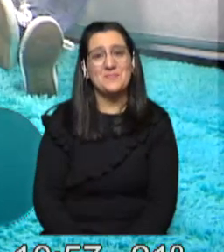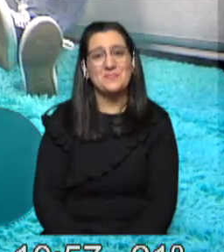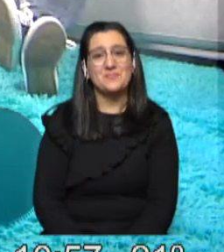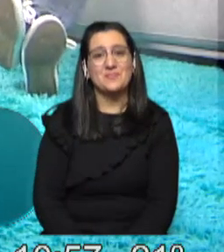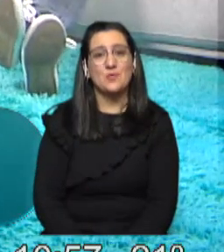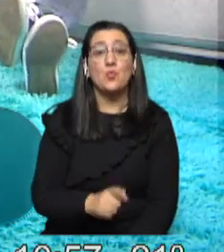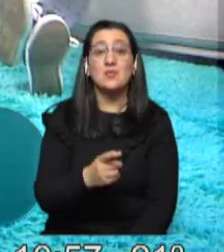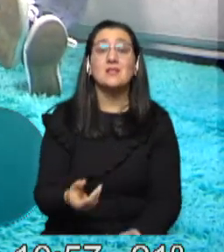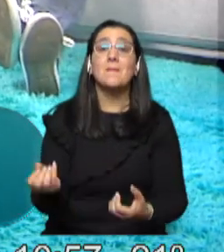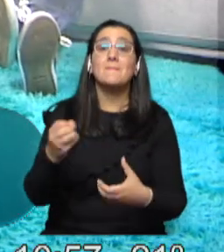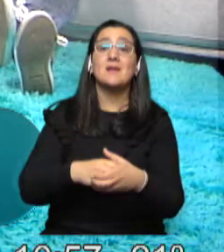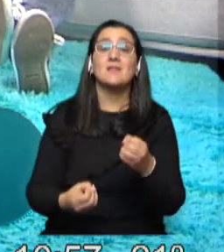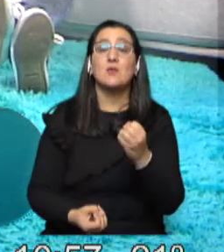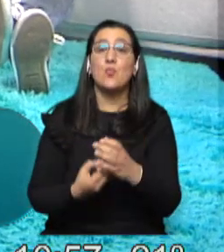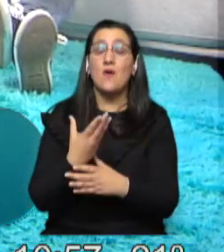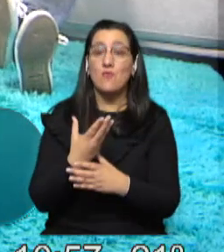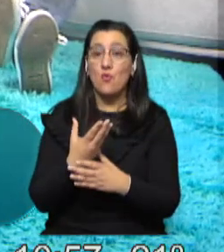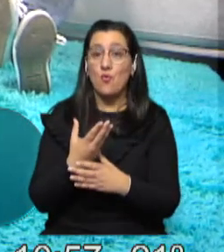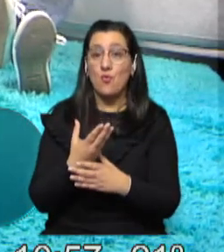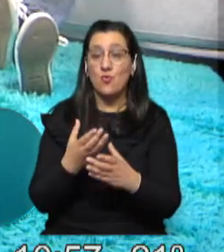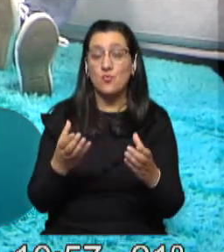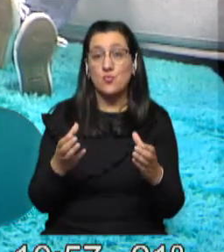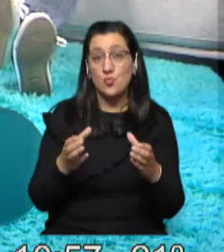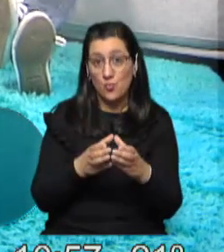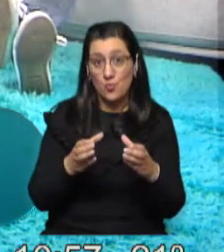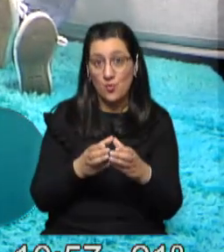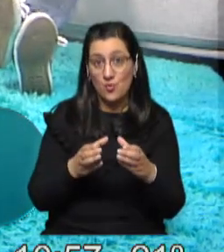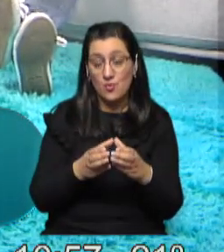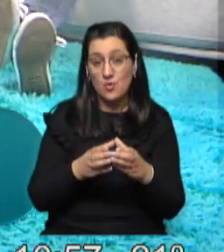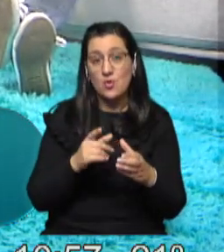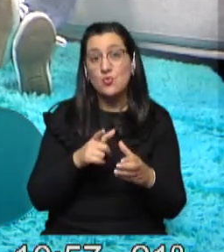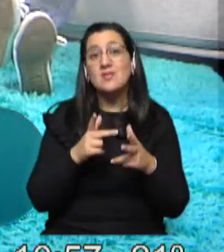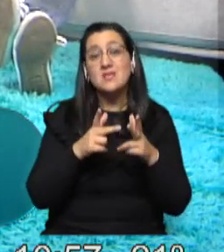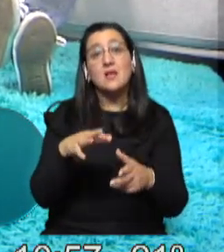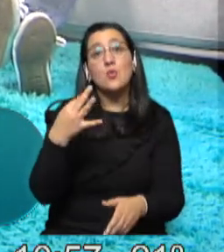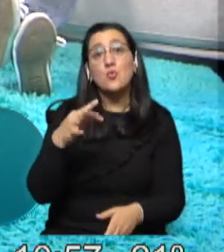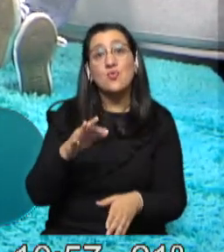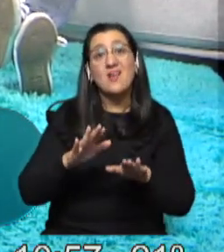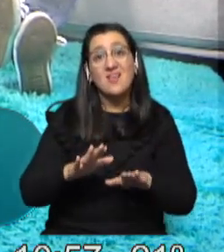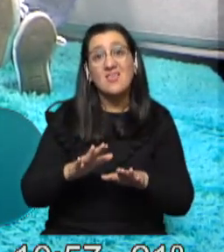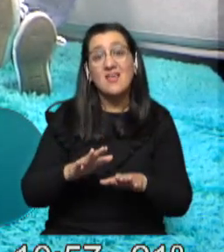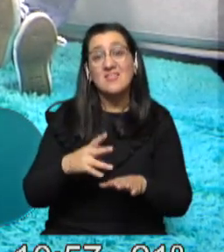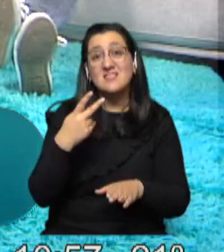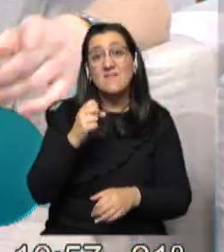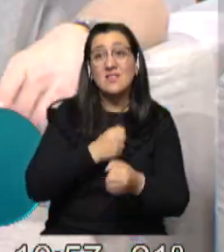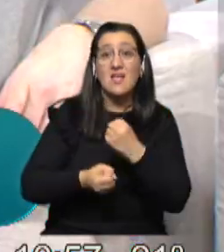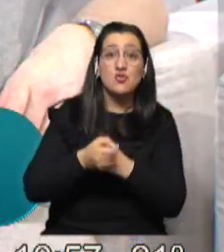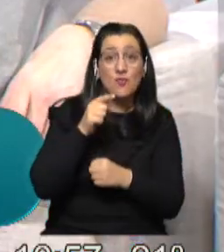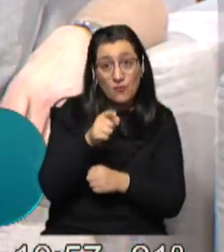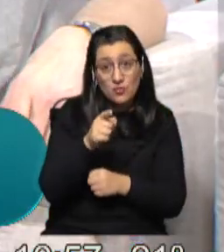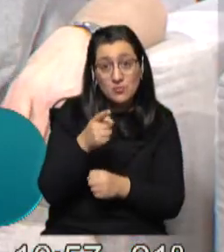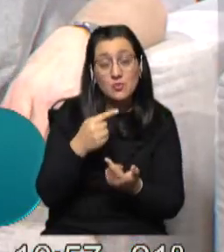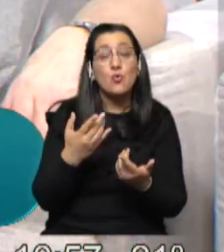Ustedes que son parte de esta nueva, de esta nueva construcción, ¿no son? Vos decías que el único de la construcción original sos vos. ¿Cómo están viviendo